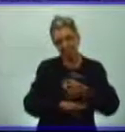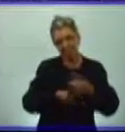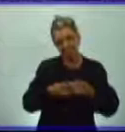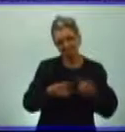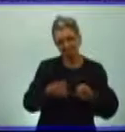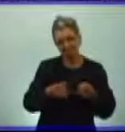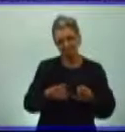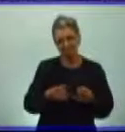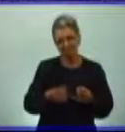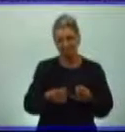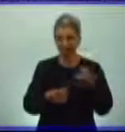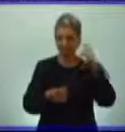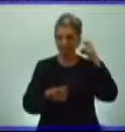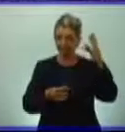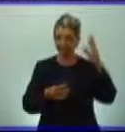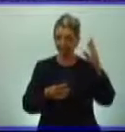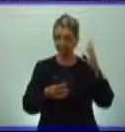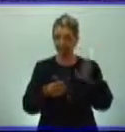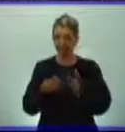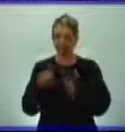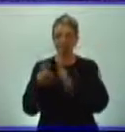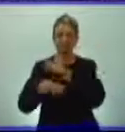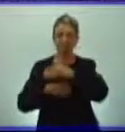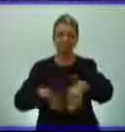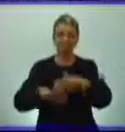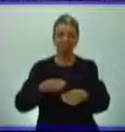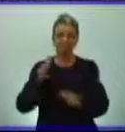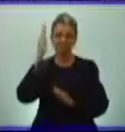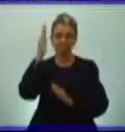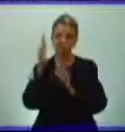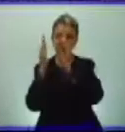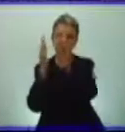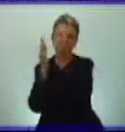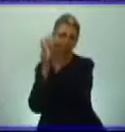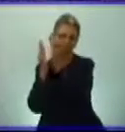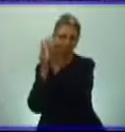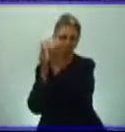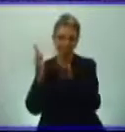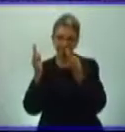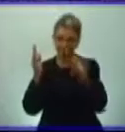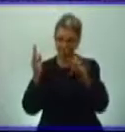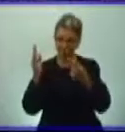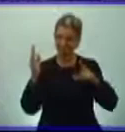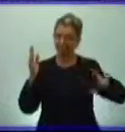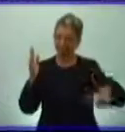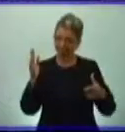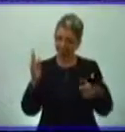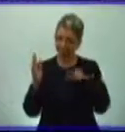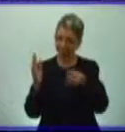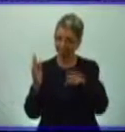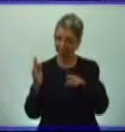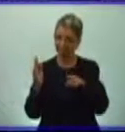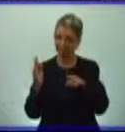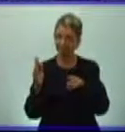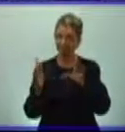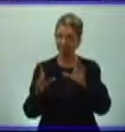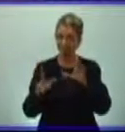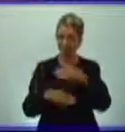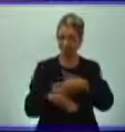existen señales del tránsito que debemos cumplir cuando transitemos por los caminos o carreteras.